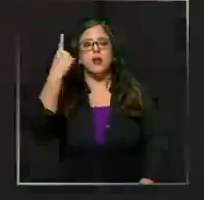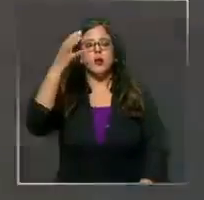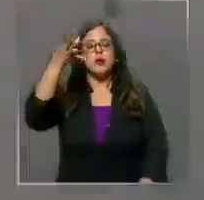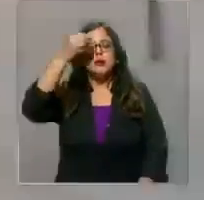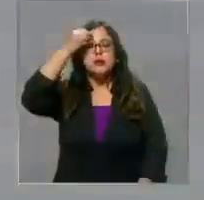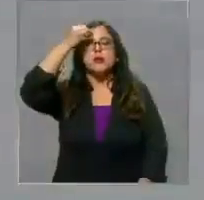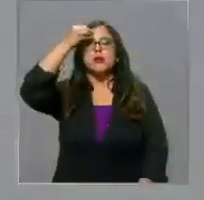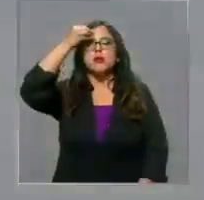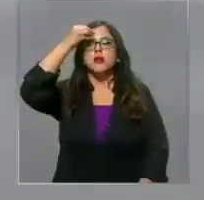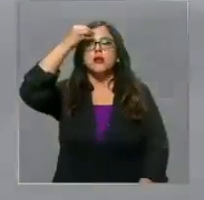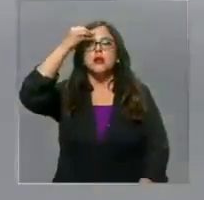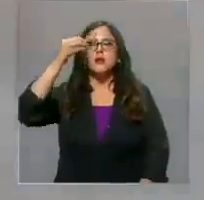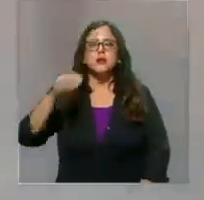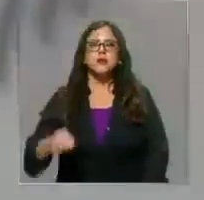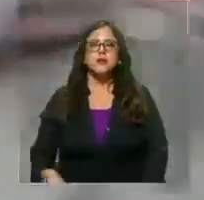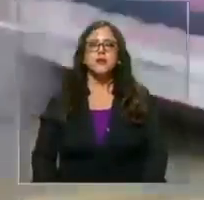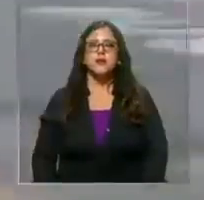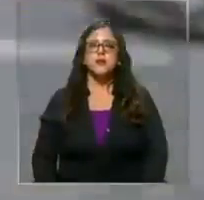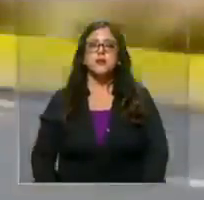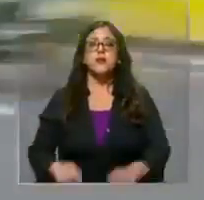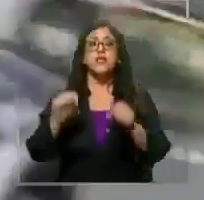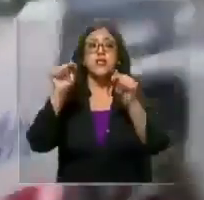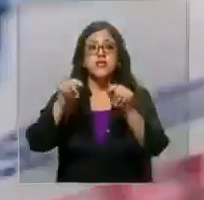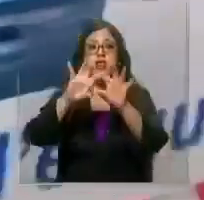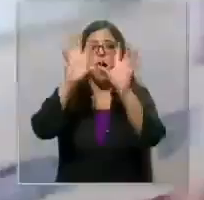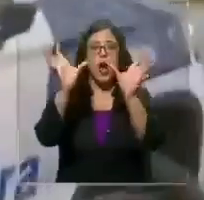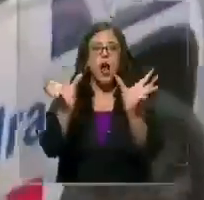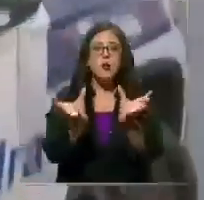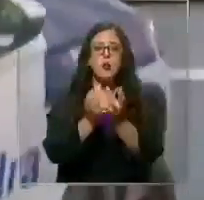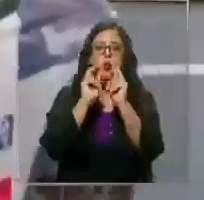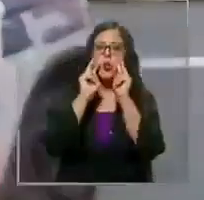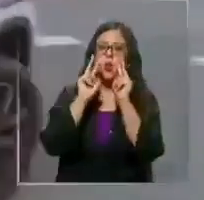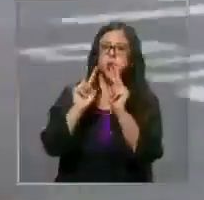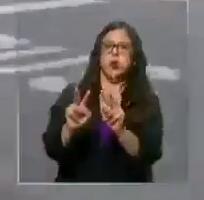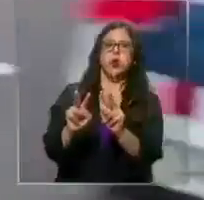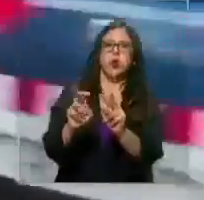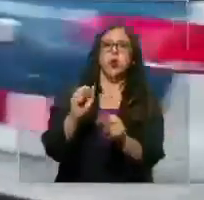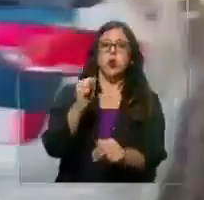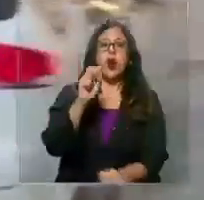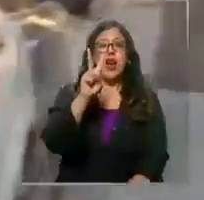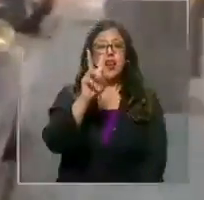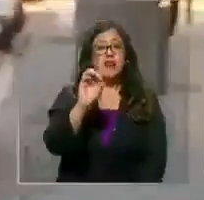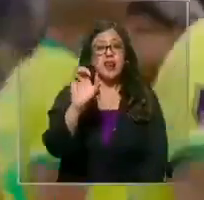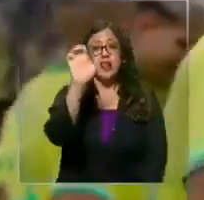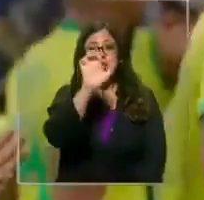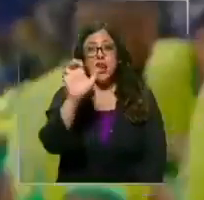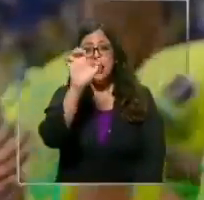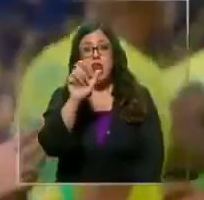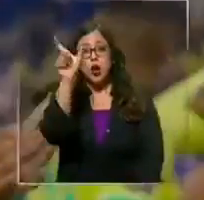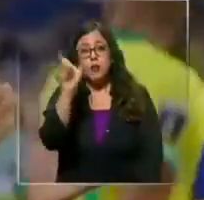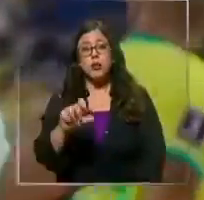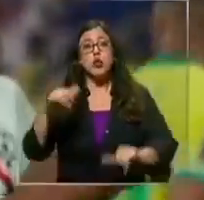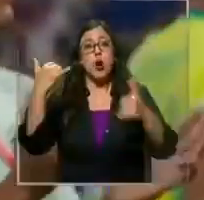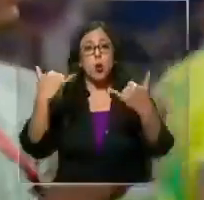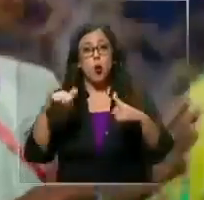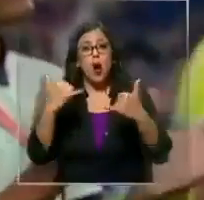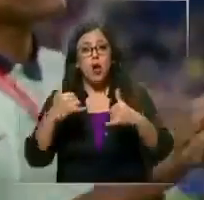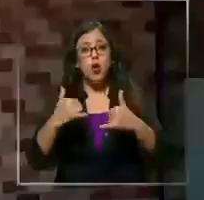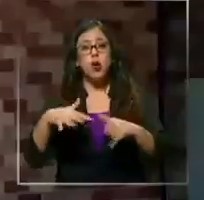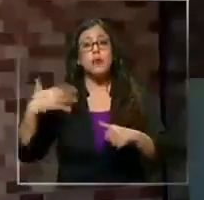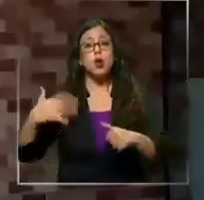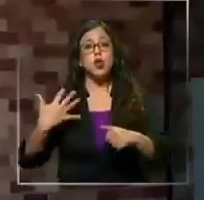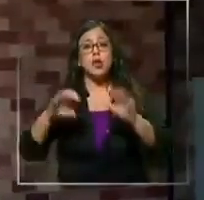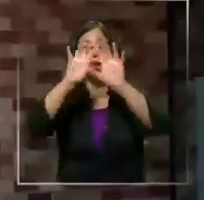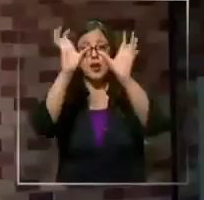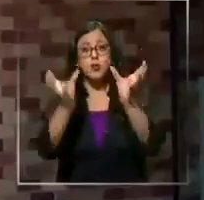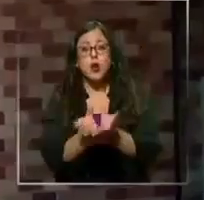cabeza. Y así el mundo entero vio cómo el 20 de enero, el jugador que hizo historia por sumar minutos en el Mundial de